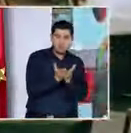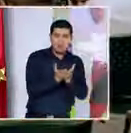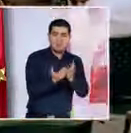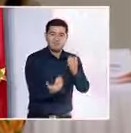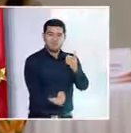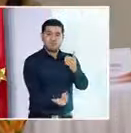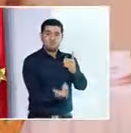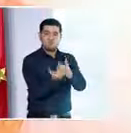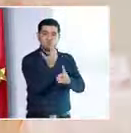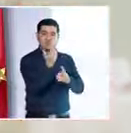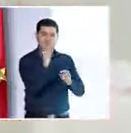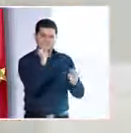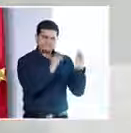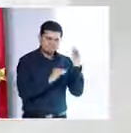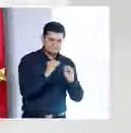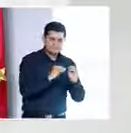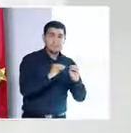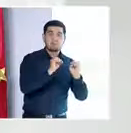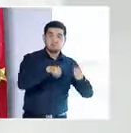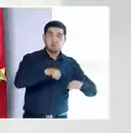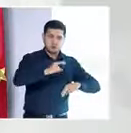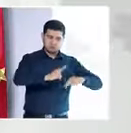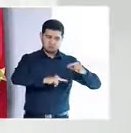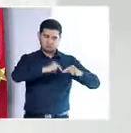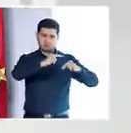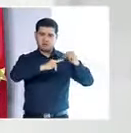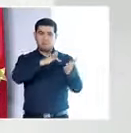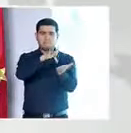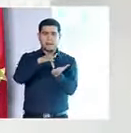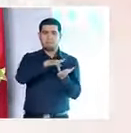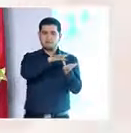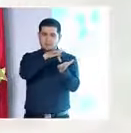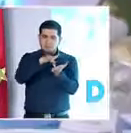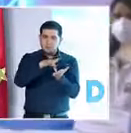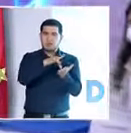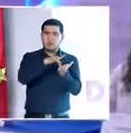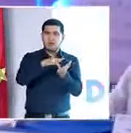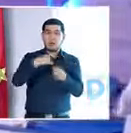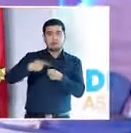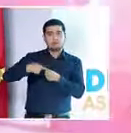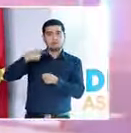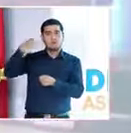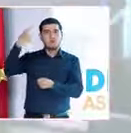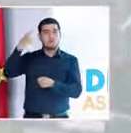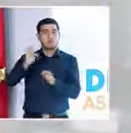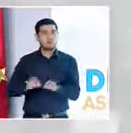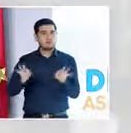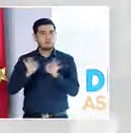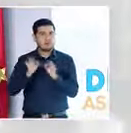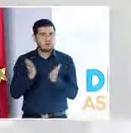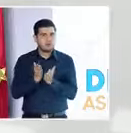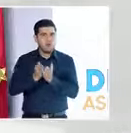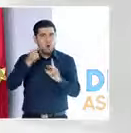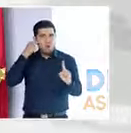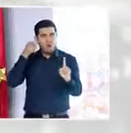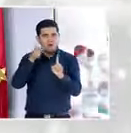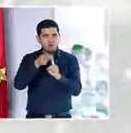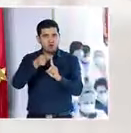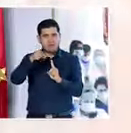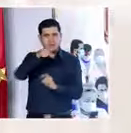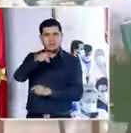un nuevo modelo con visión 2050 que construye la participación como la base de la política pública educativa con enfoque